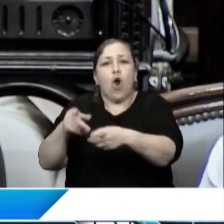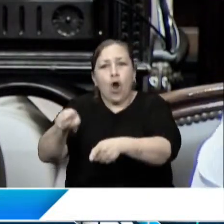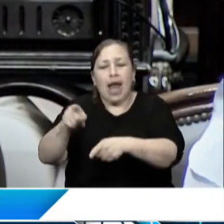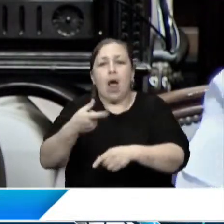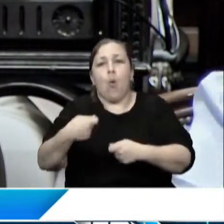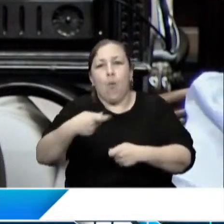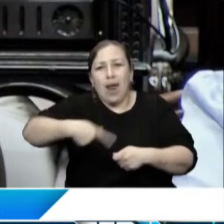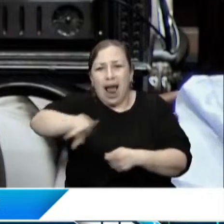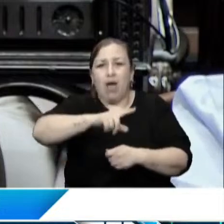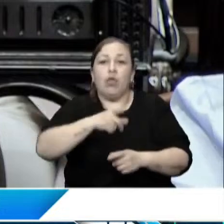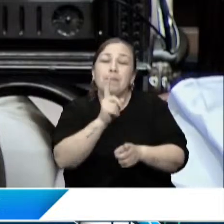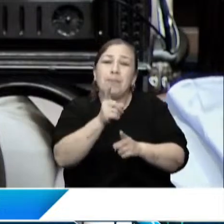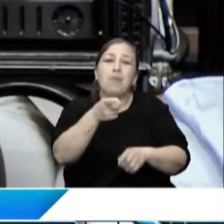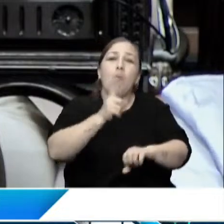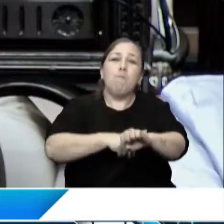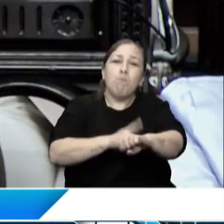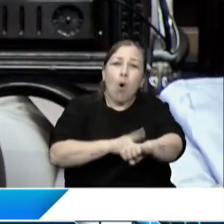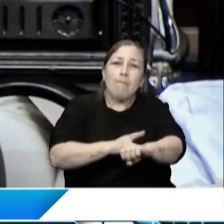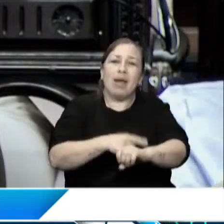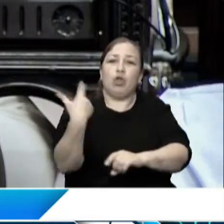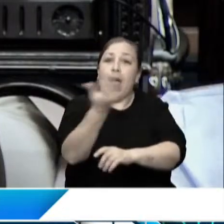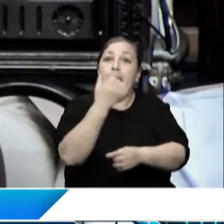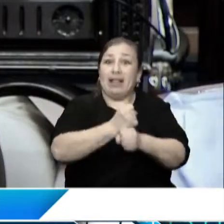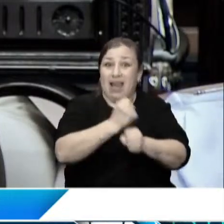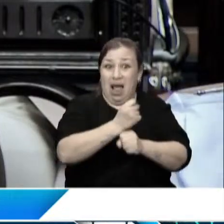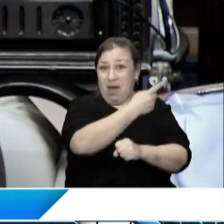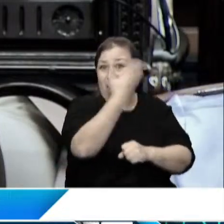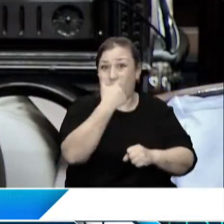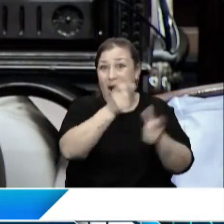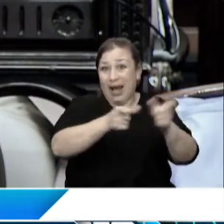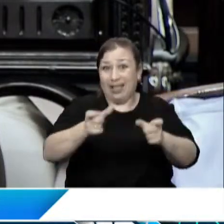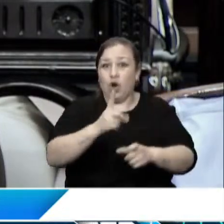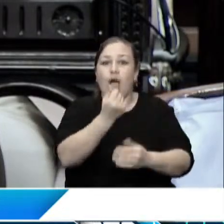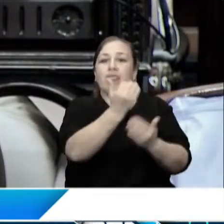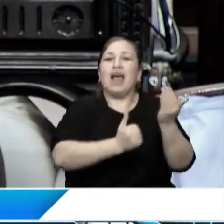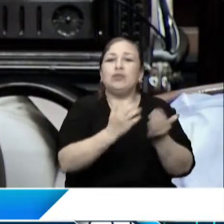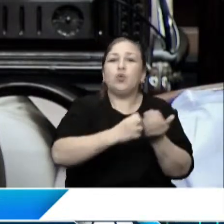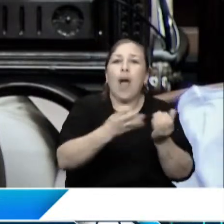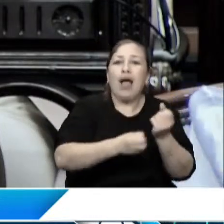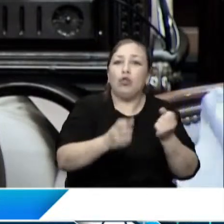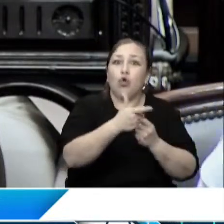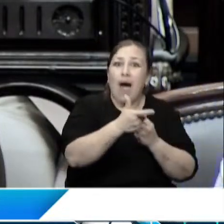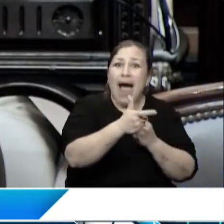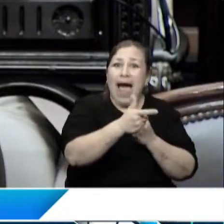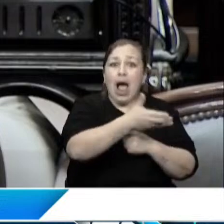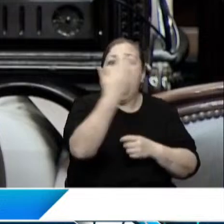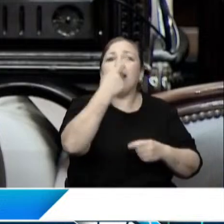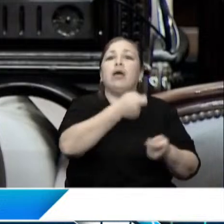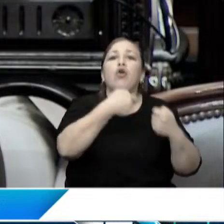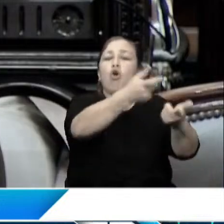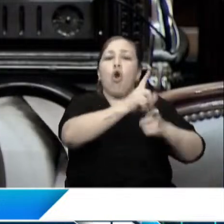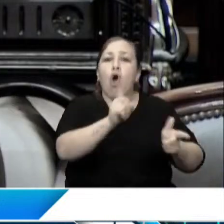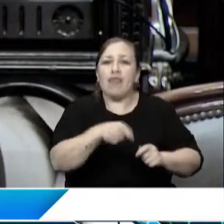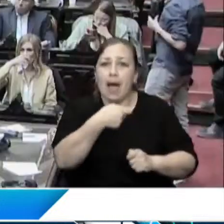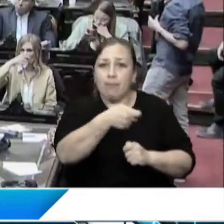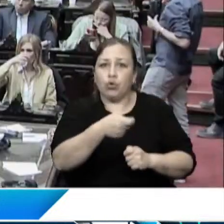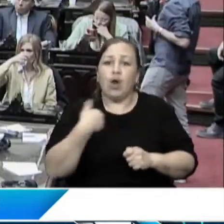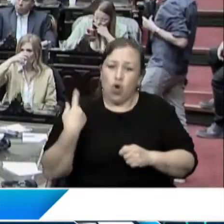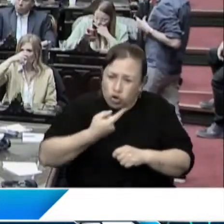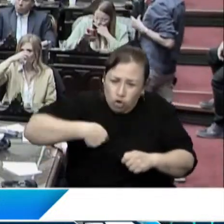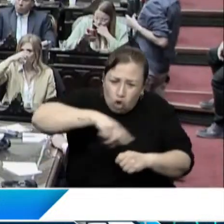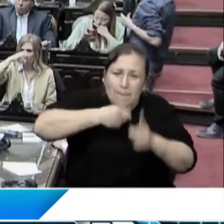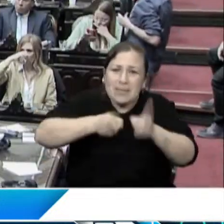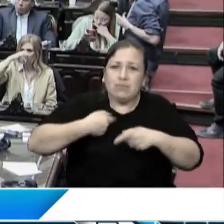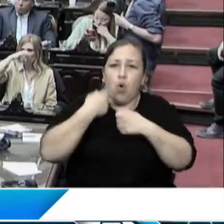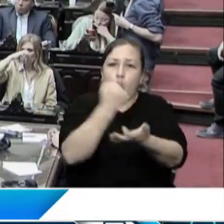aquellos argentinos cuyos empleadores no le habían hecho los descuentos, le habían hecho los descuentos y no le